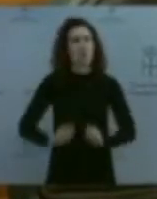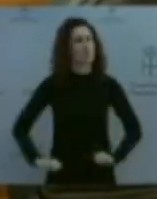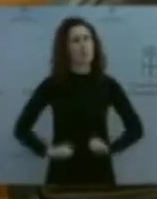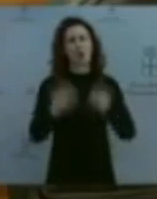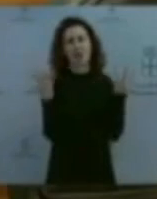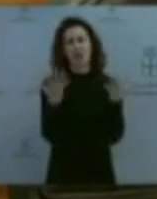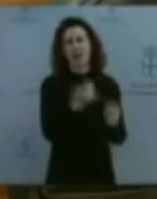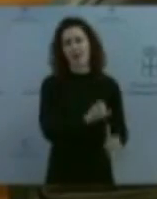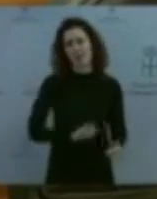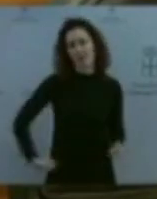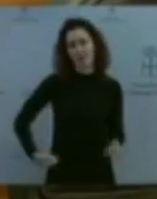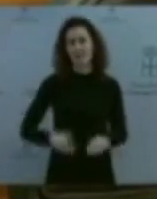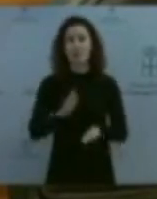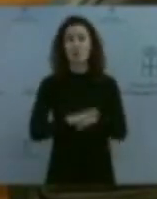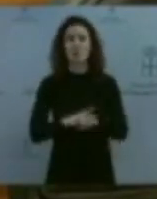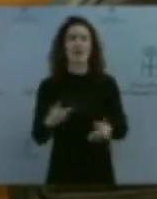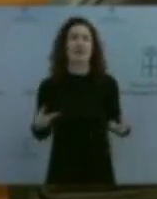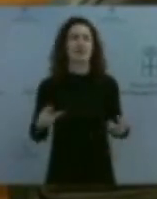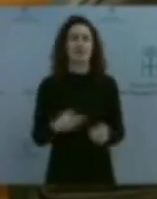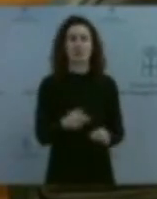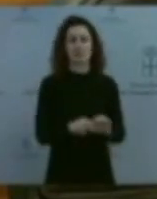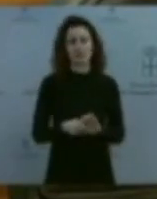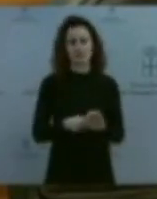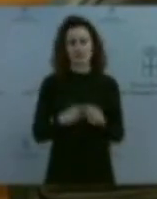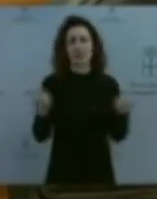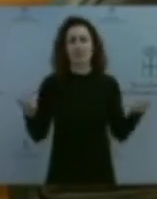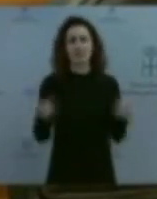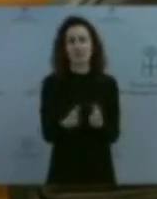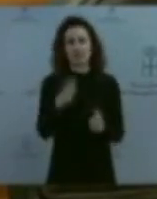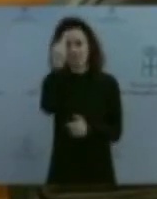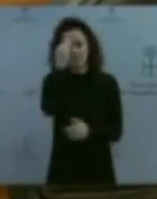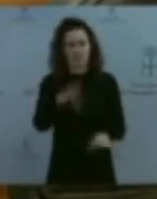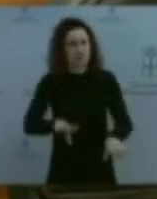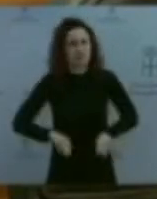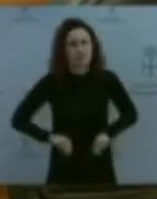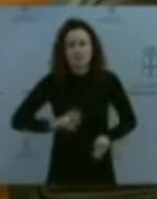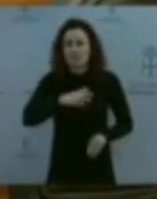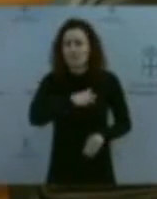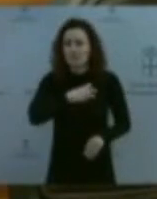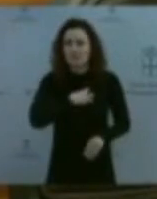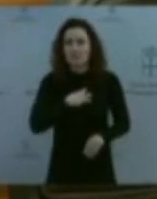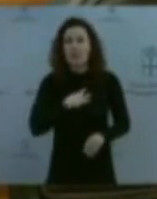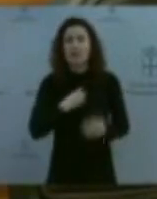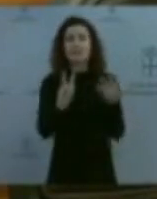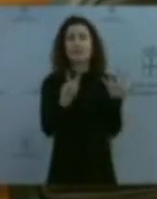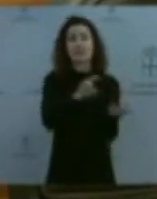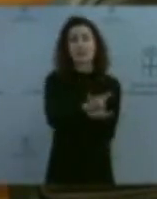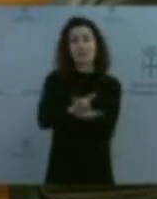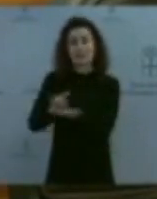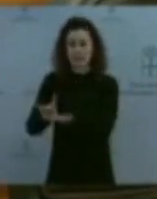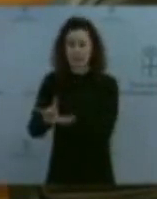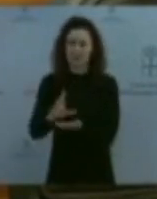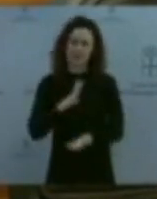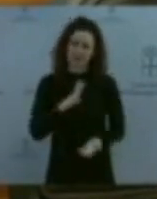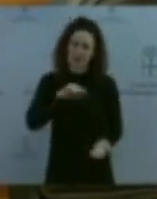de plantilla que nos parece inadmisible y que puede acarrear hasta 7 despidos. A pesar de estar en huelga de hambre, se les está haciendo